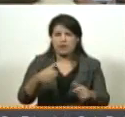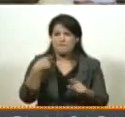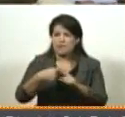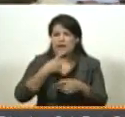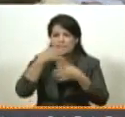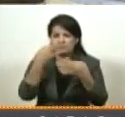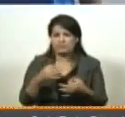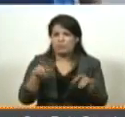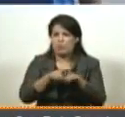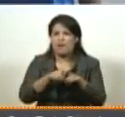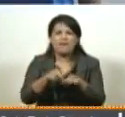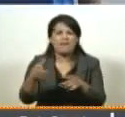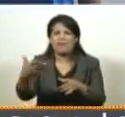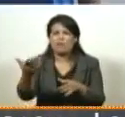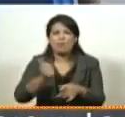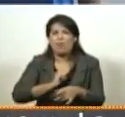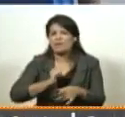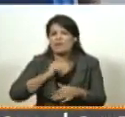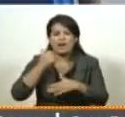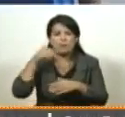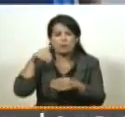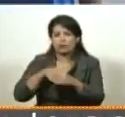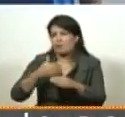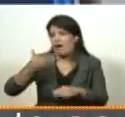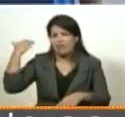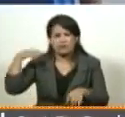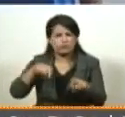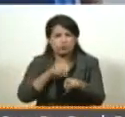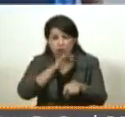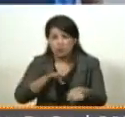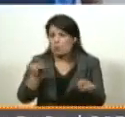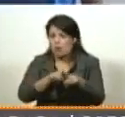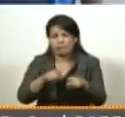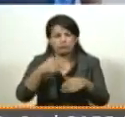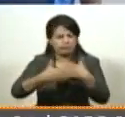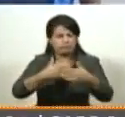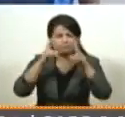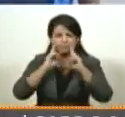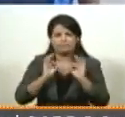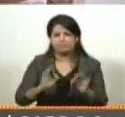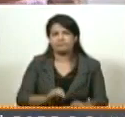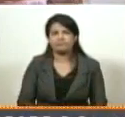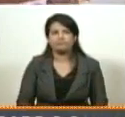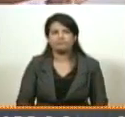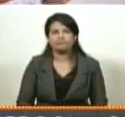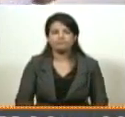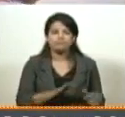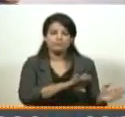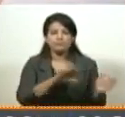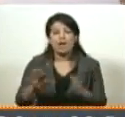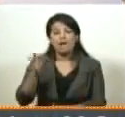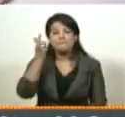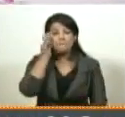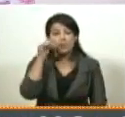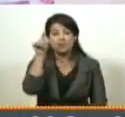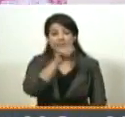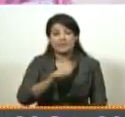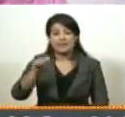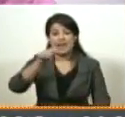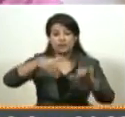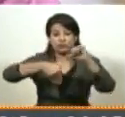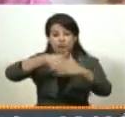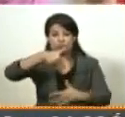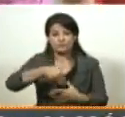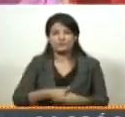igual que ha hecho con todos los procesos electorales. Madeleine García, Telesur. ¿Cómo